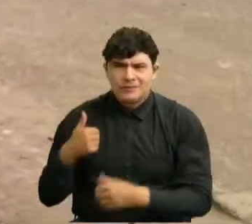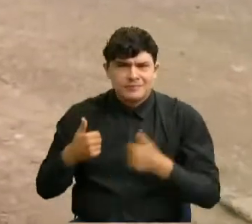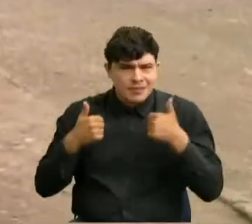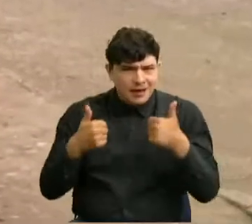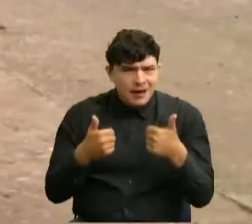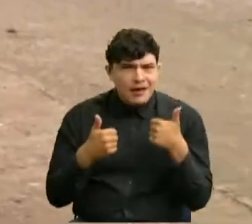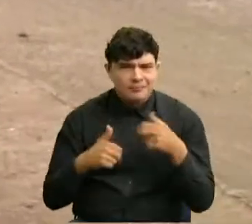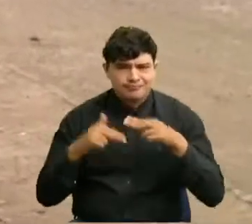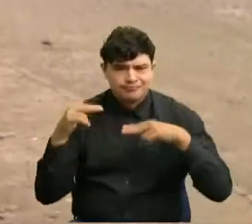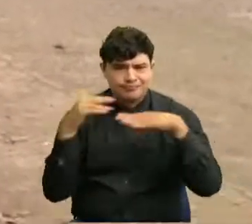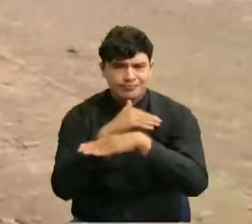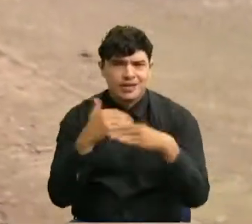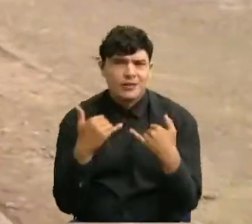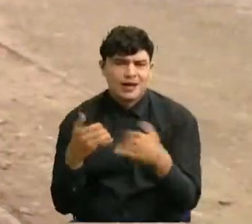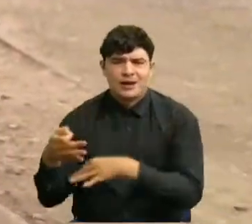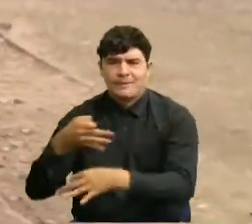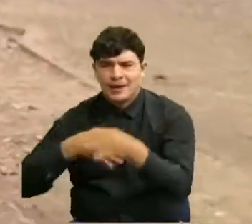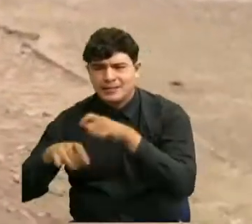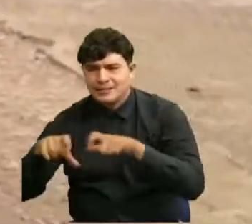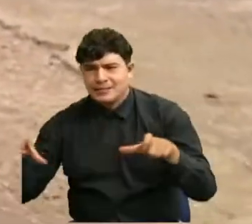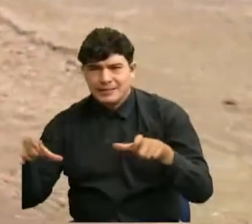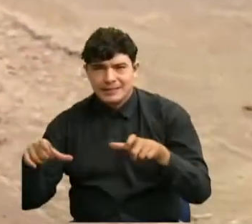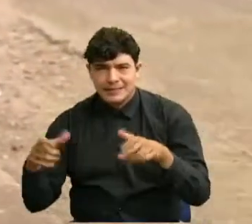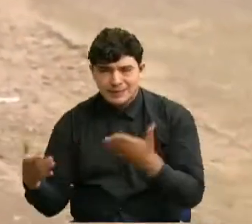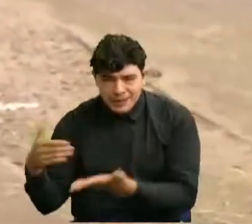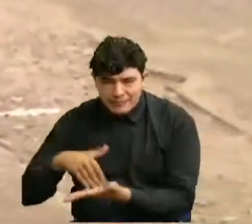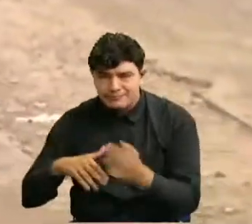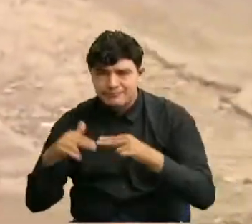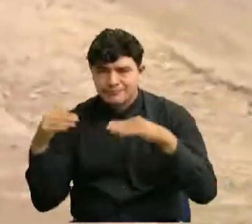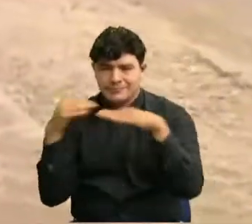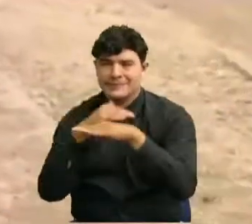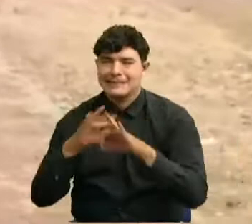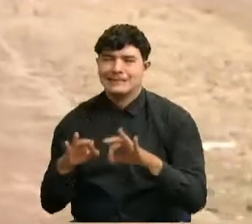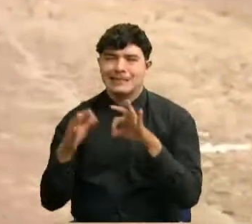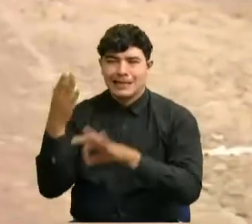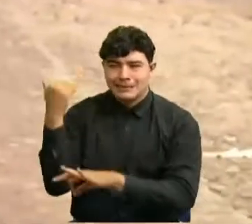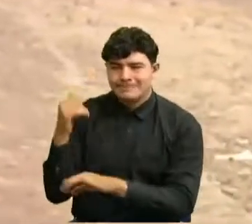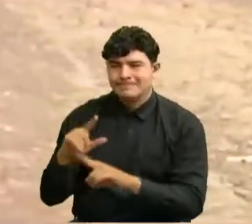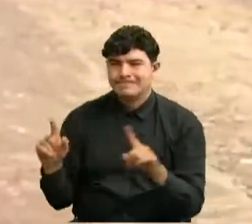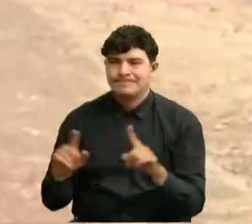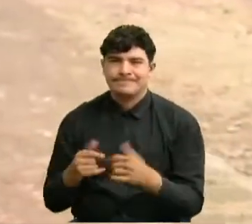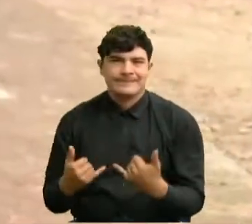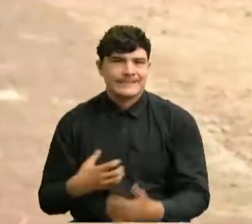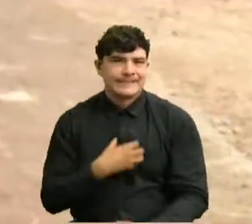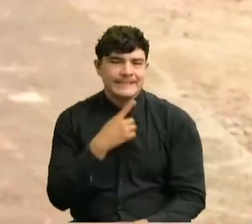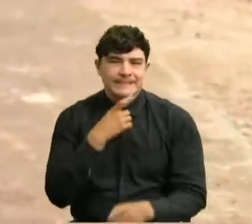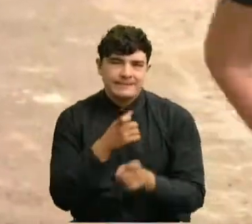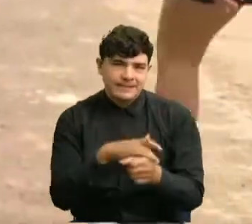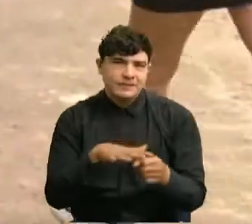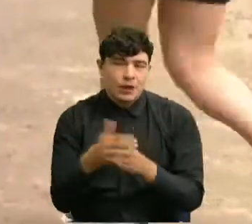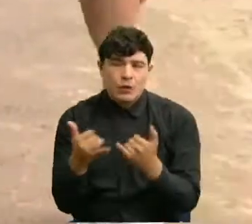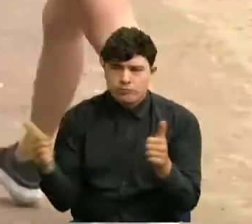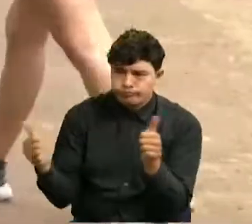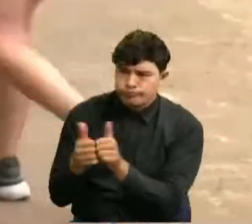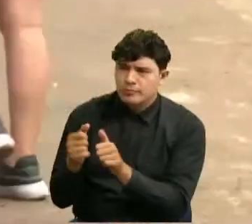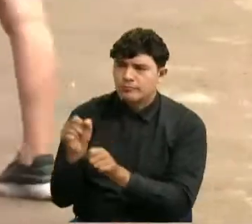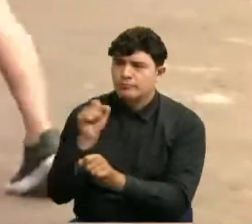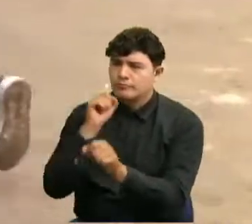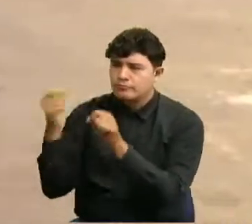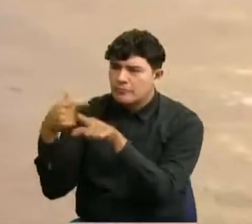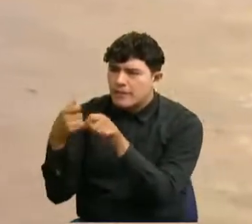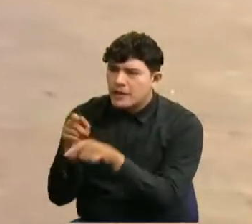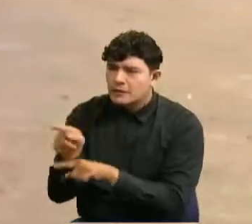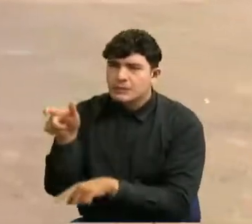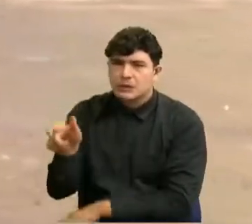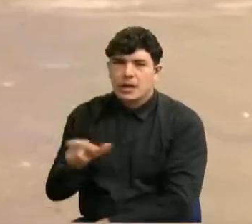del barrio Belén, que nos va a dar pues más detalles de todo lo que está sucediendo y por qué la comunidad se siente inconforme con esto. Bienvenido a Oriente Noticias,